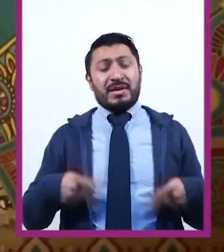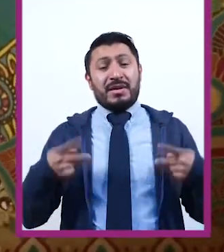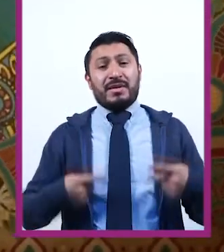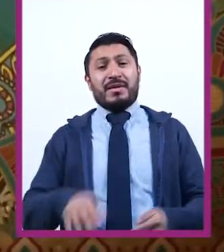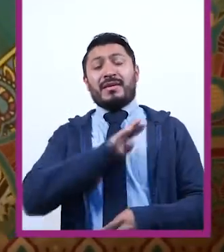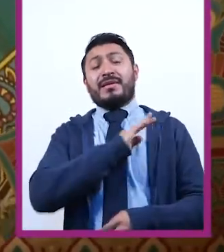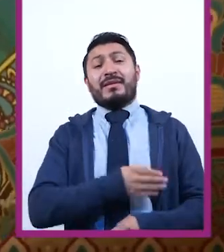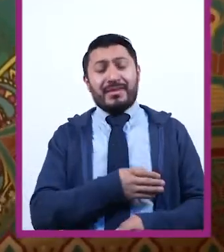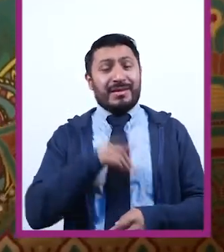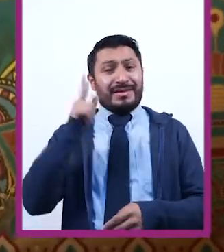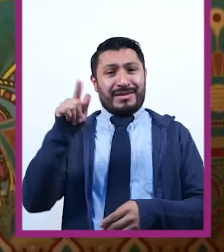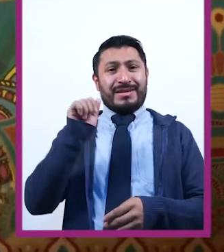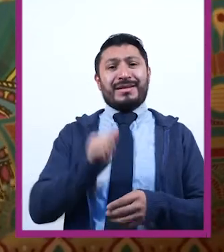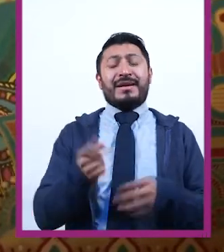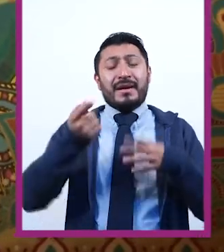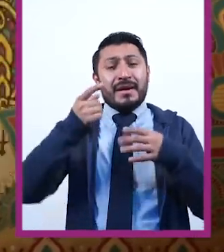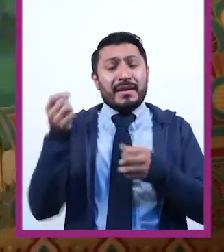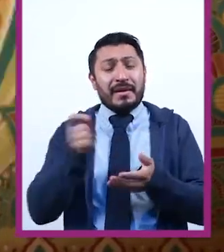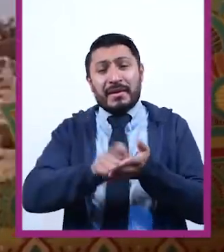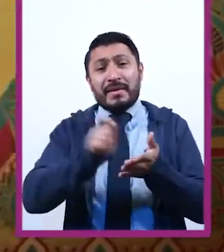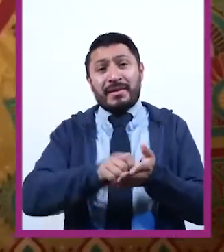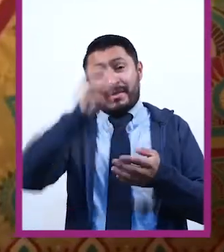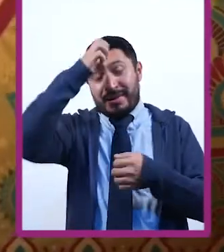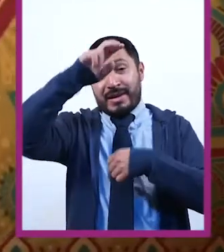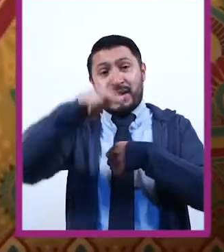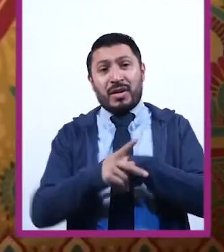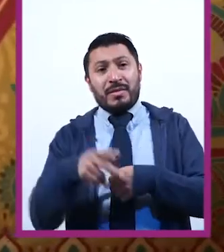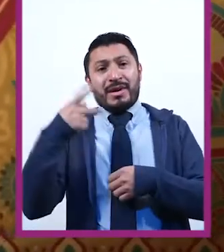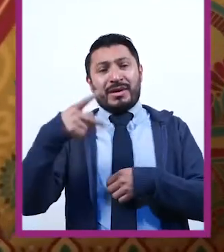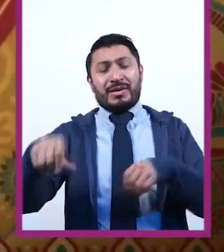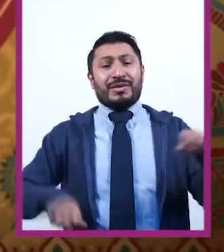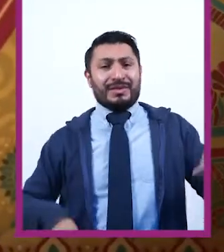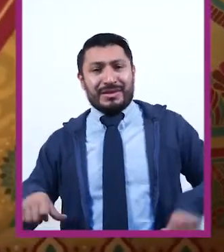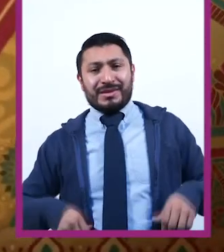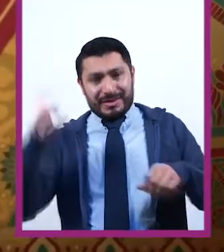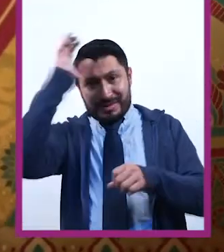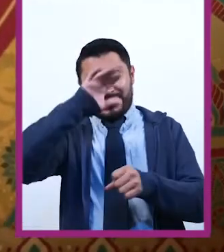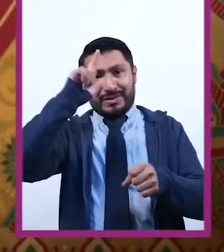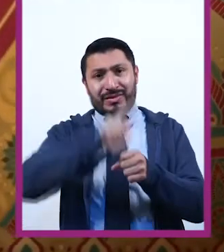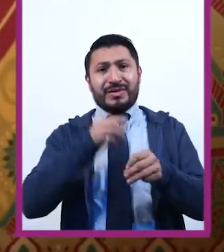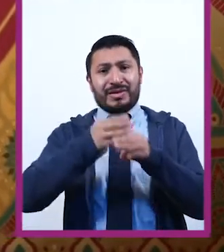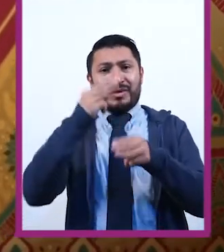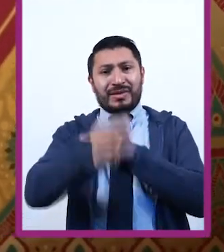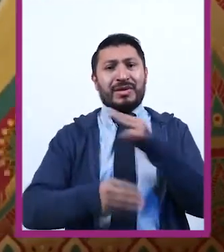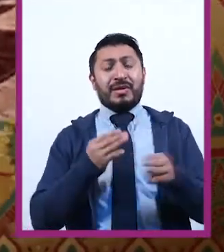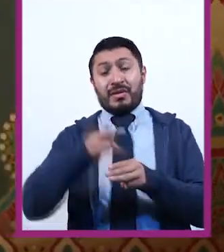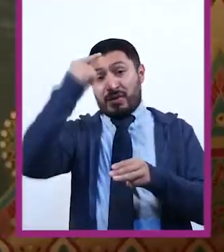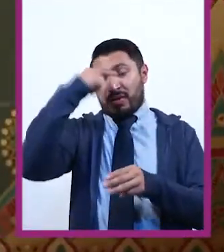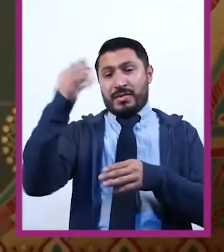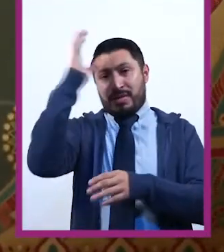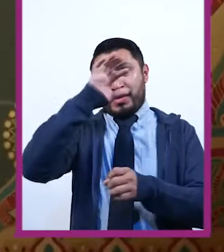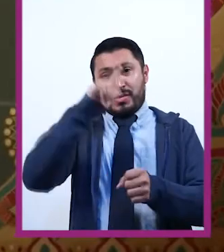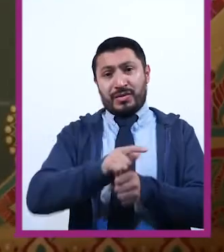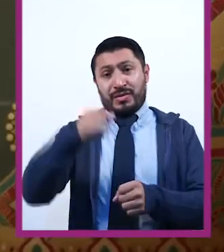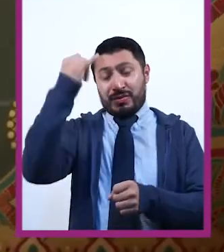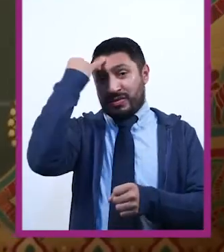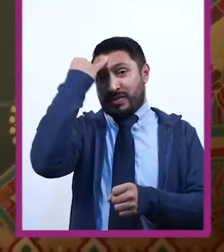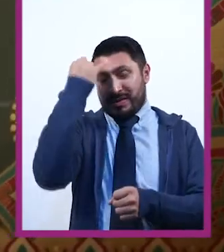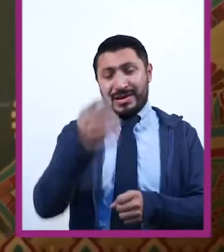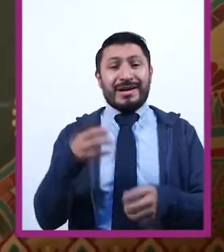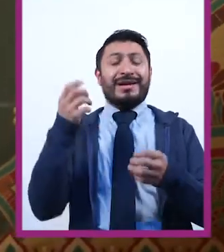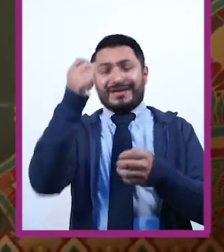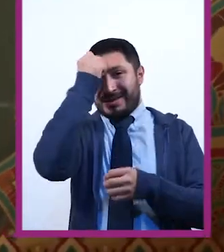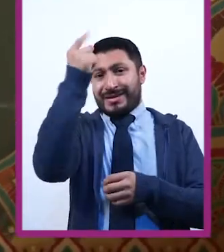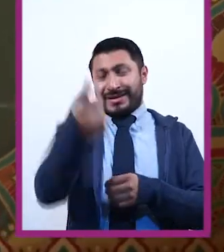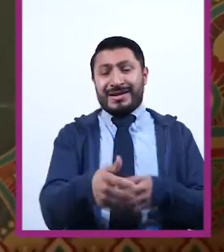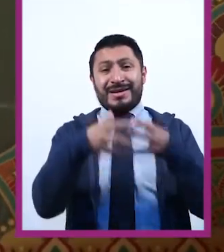La respuesta es sencilla, porque los hispanoárabes de Al-Ándalus los introdujeron en Europa a través de su acción cultural. El mundo le